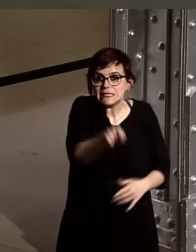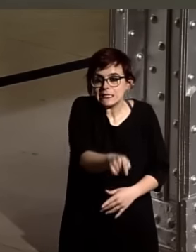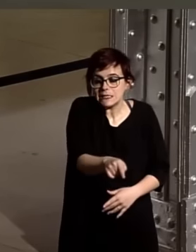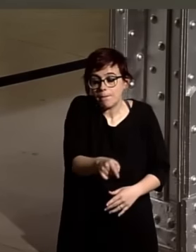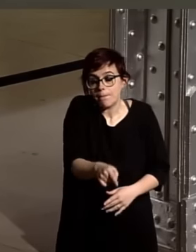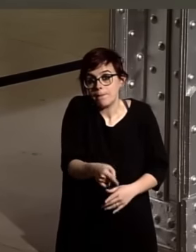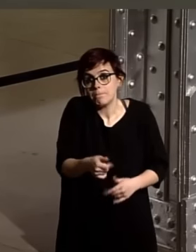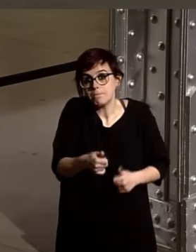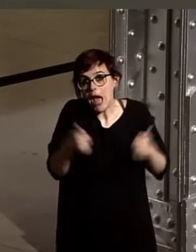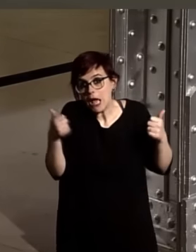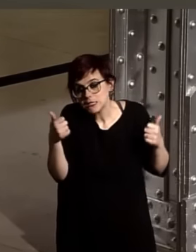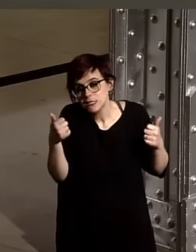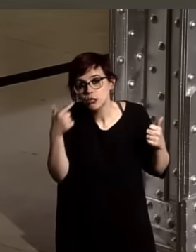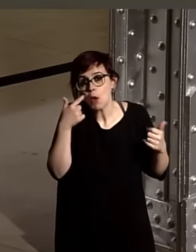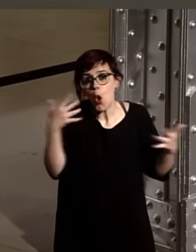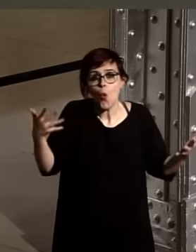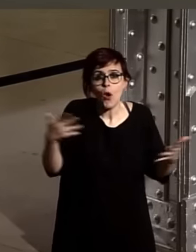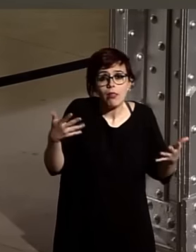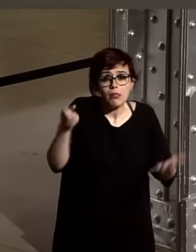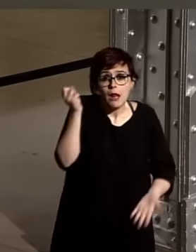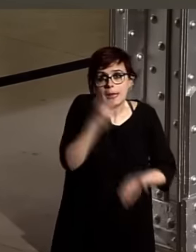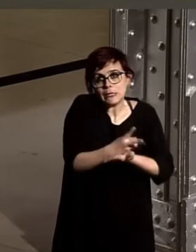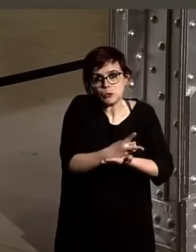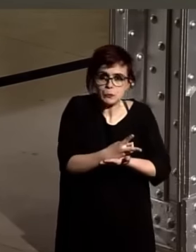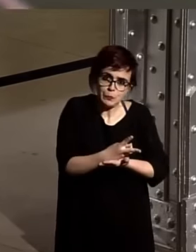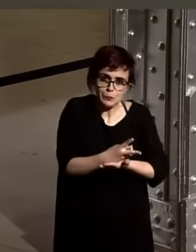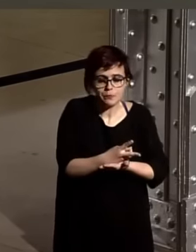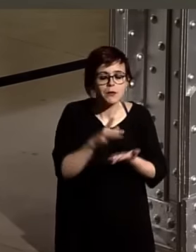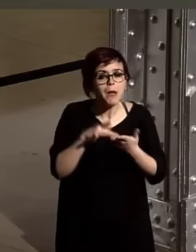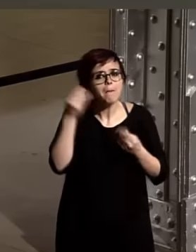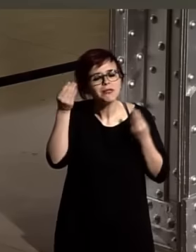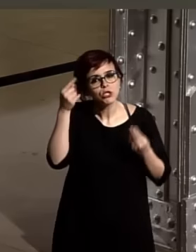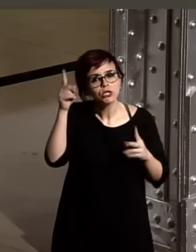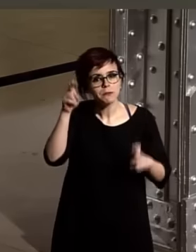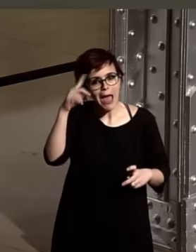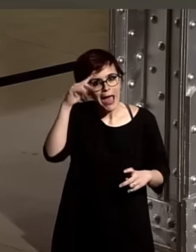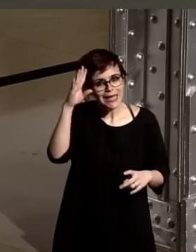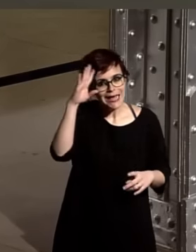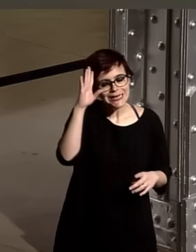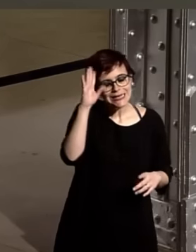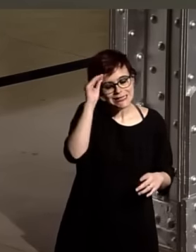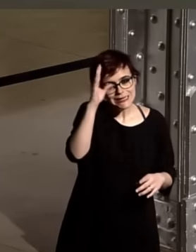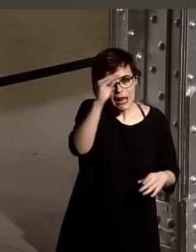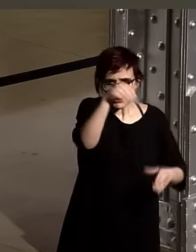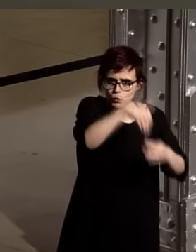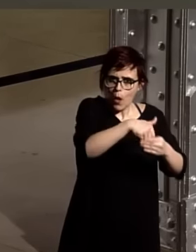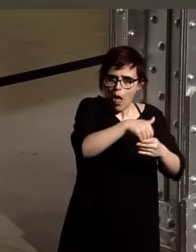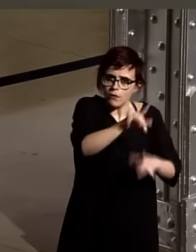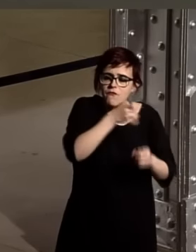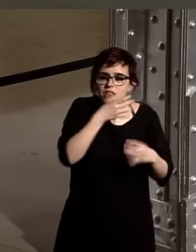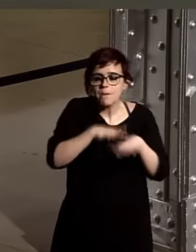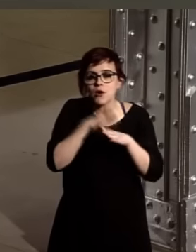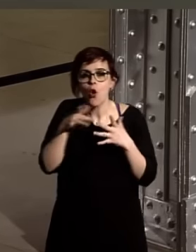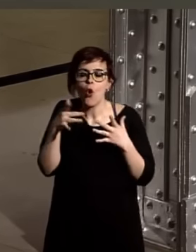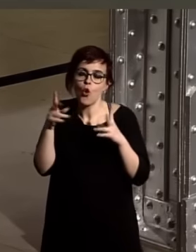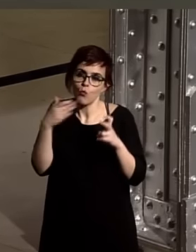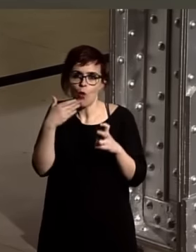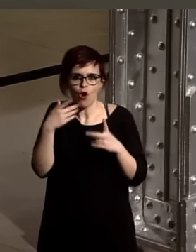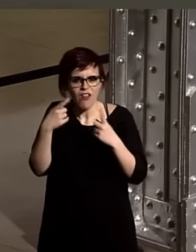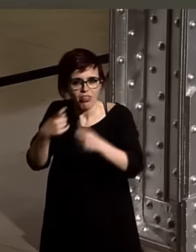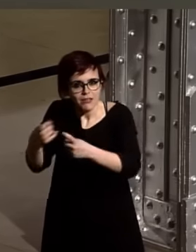que es el el mayor reto quizás a nivel intelectual sí pero a nivel práctico pondría antes el